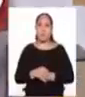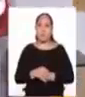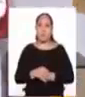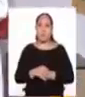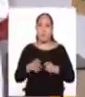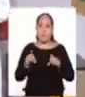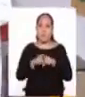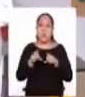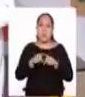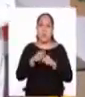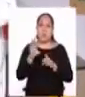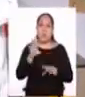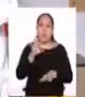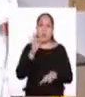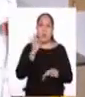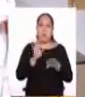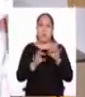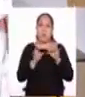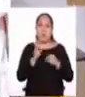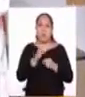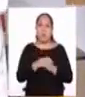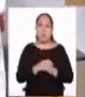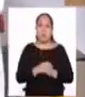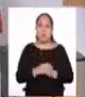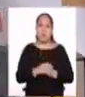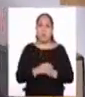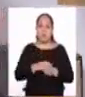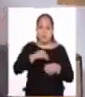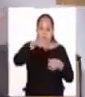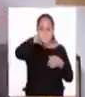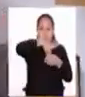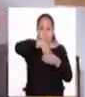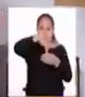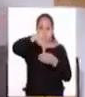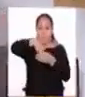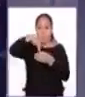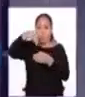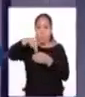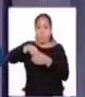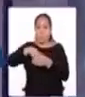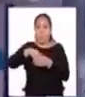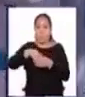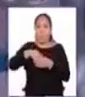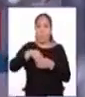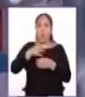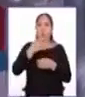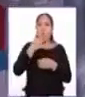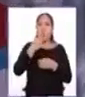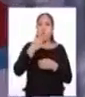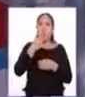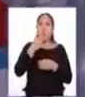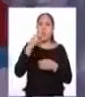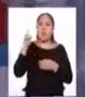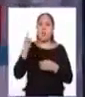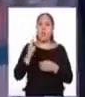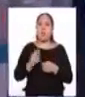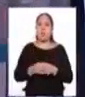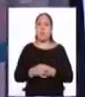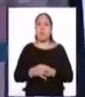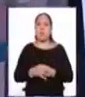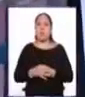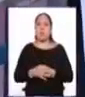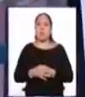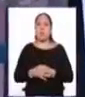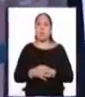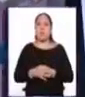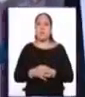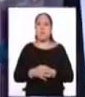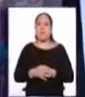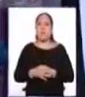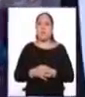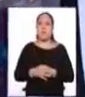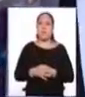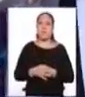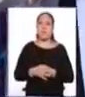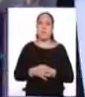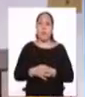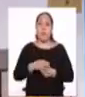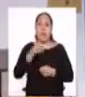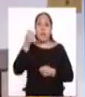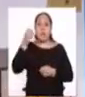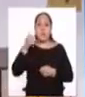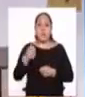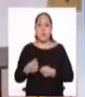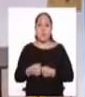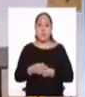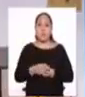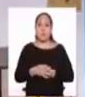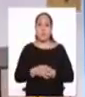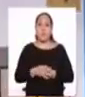También encontrarás en el portatubos de ensayo una tinta vegetal. ¿Esta o esta? ¿La azul? La